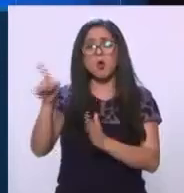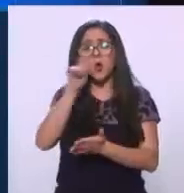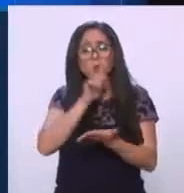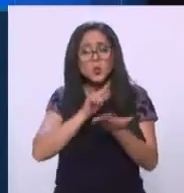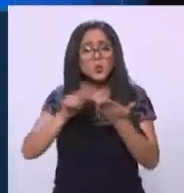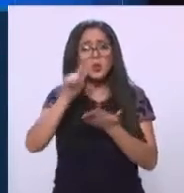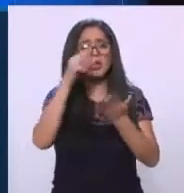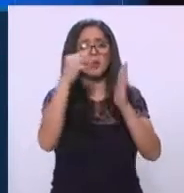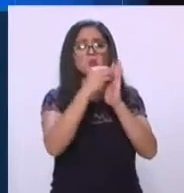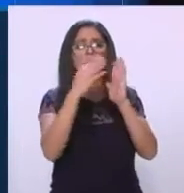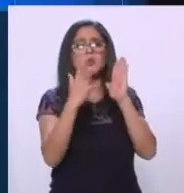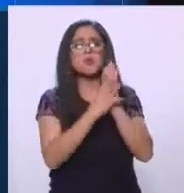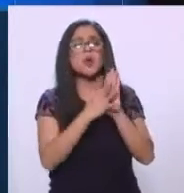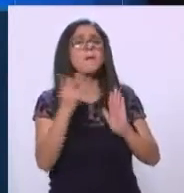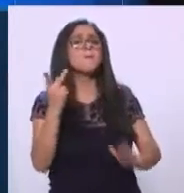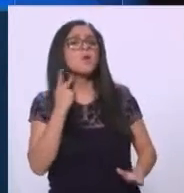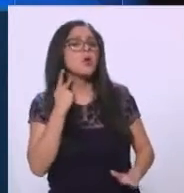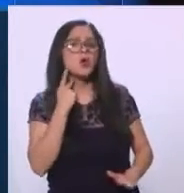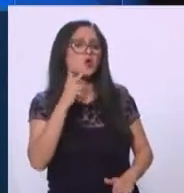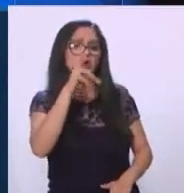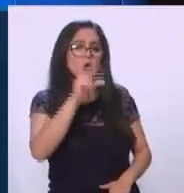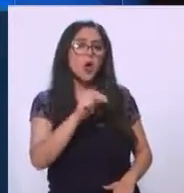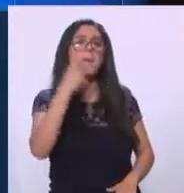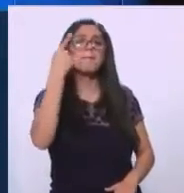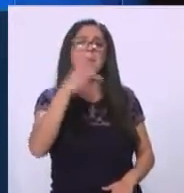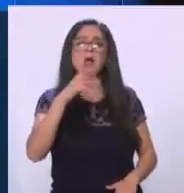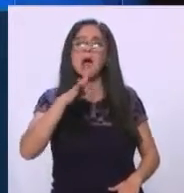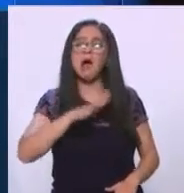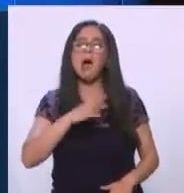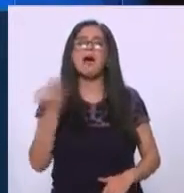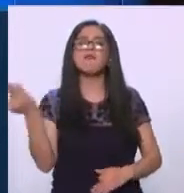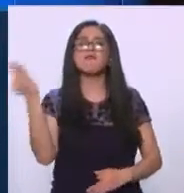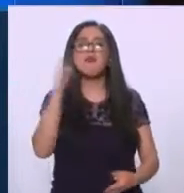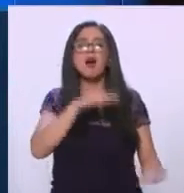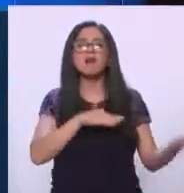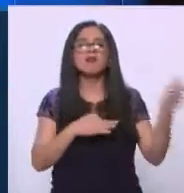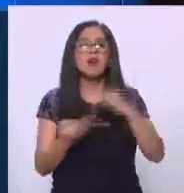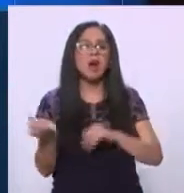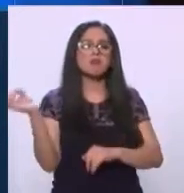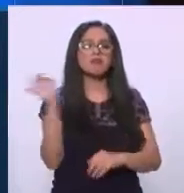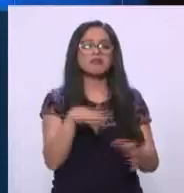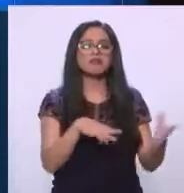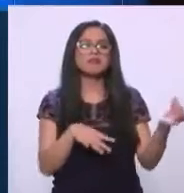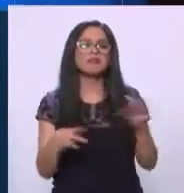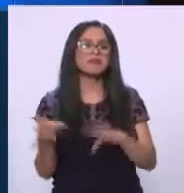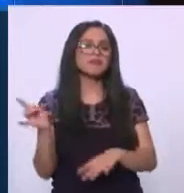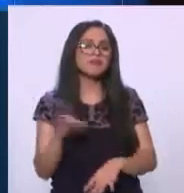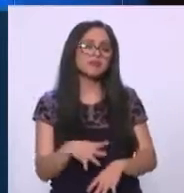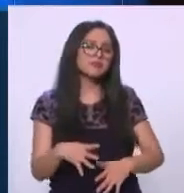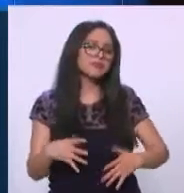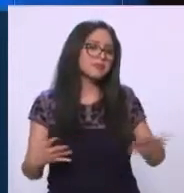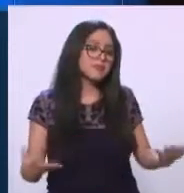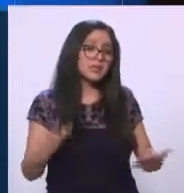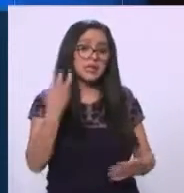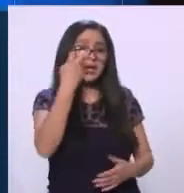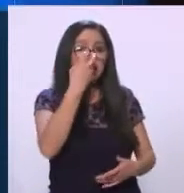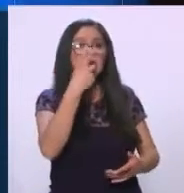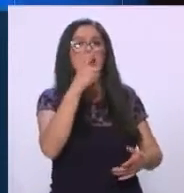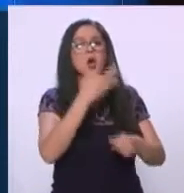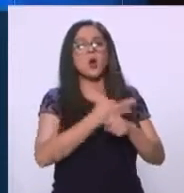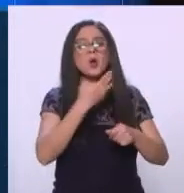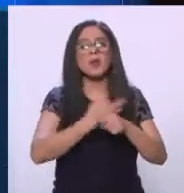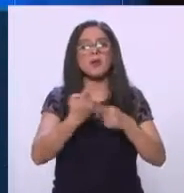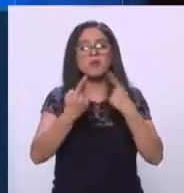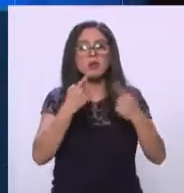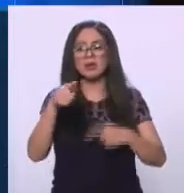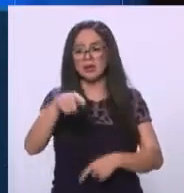pero sigue habiendo este movimiento de bots. Facebook, pautados, ¿no? Pautados. Ahí está Ahí está la discusión. Y por ejemplo, ahora lo que